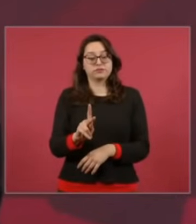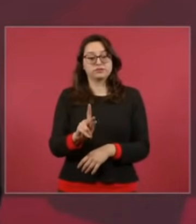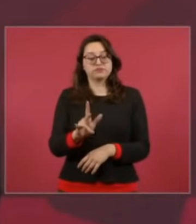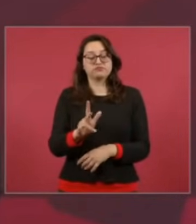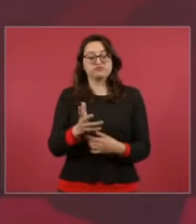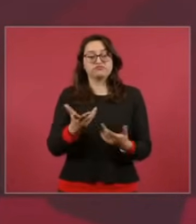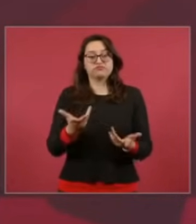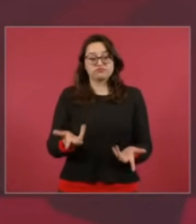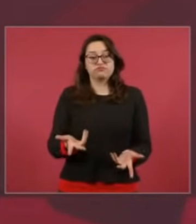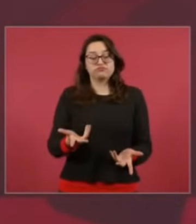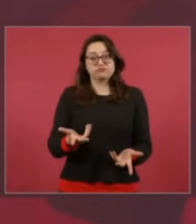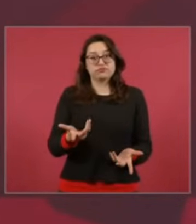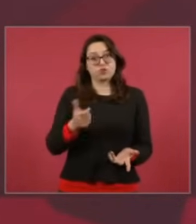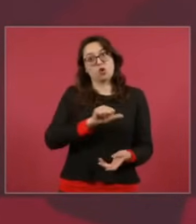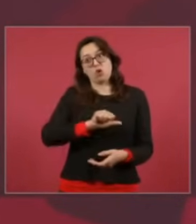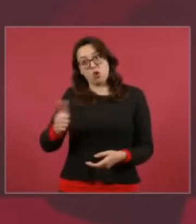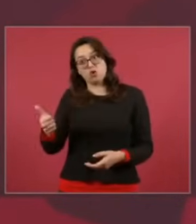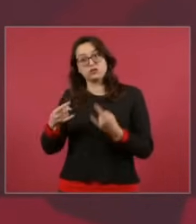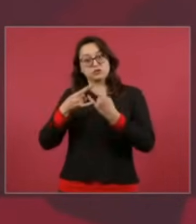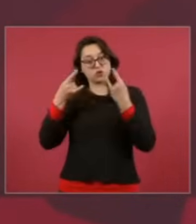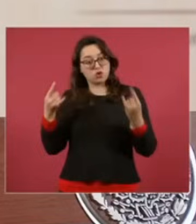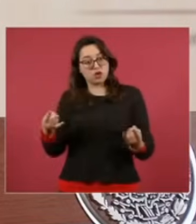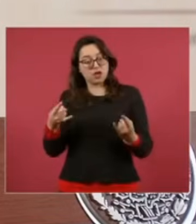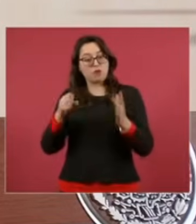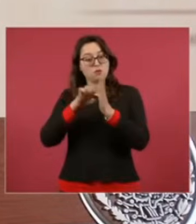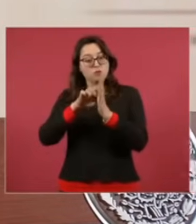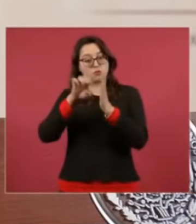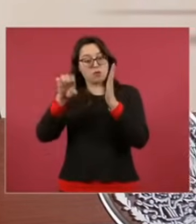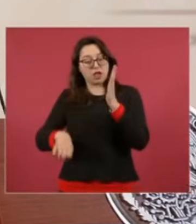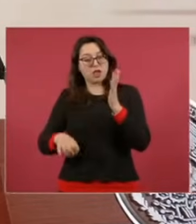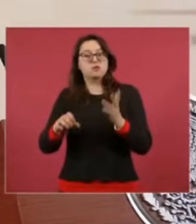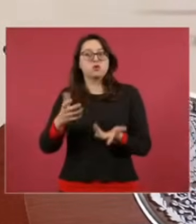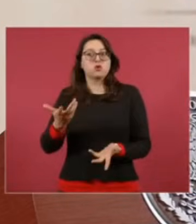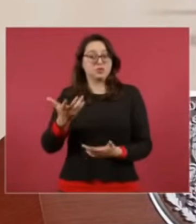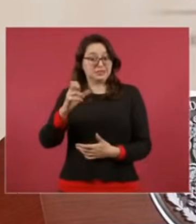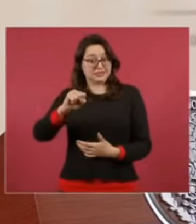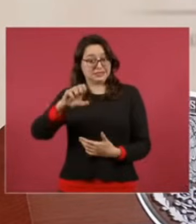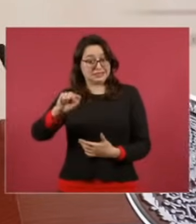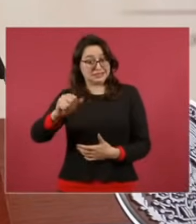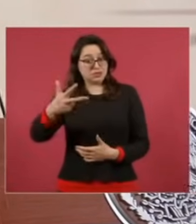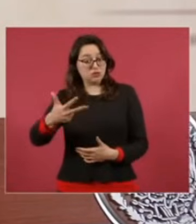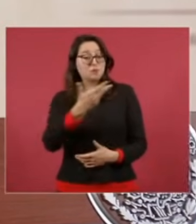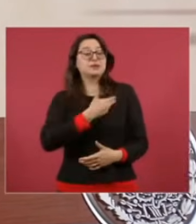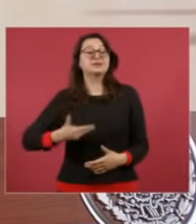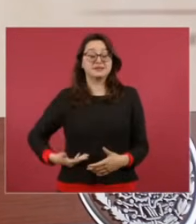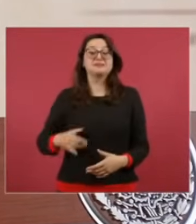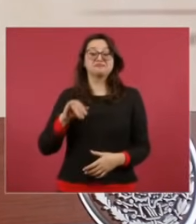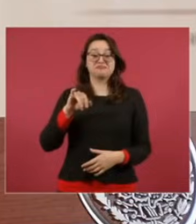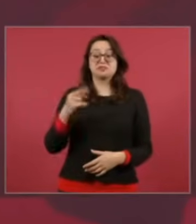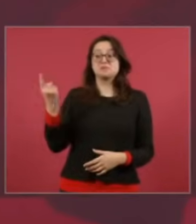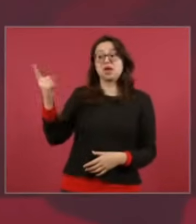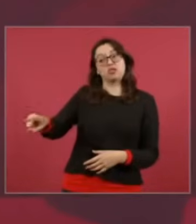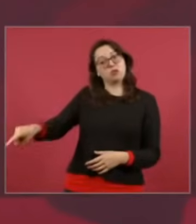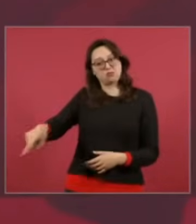casos como el 68 en que el mismo Díaz Ordaz se hace